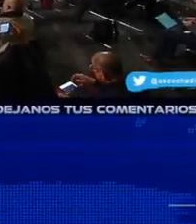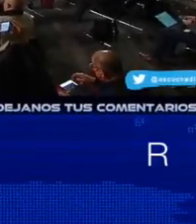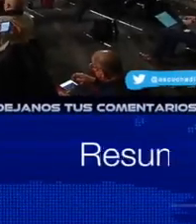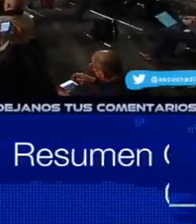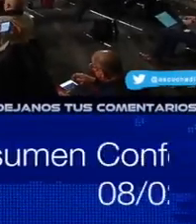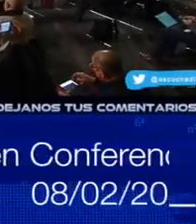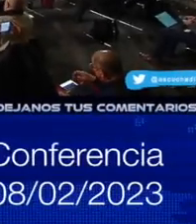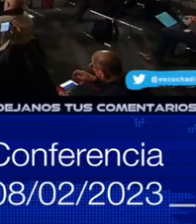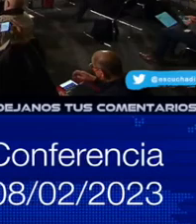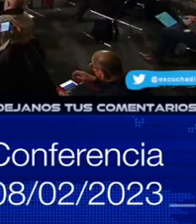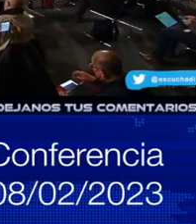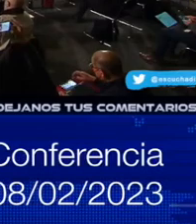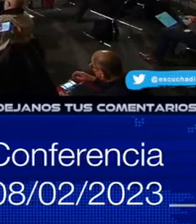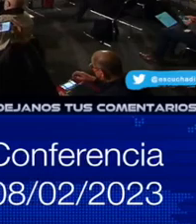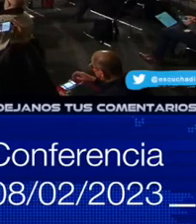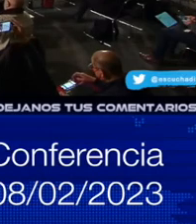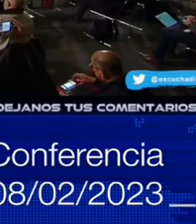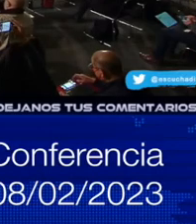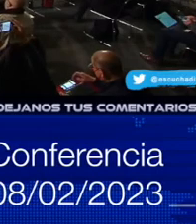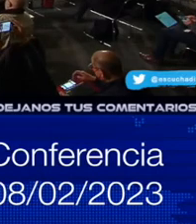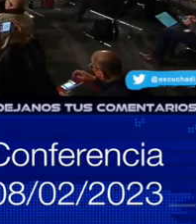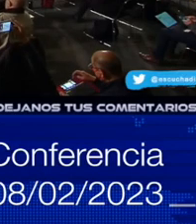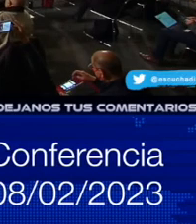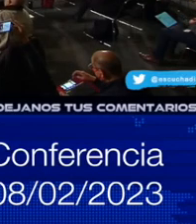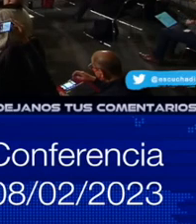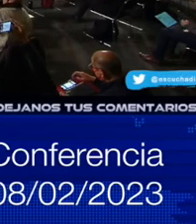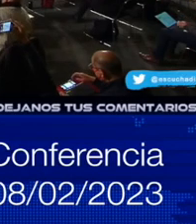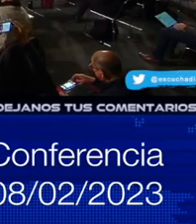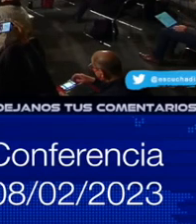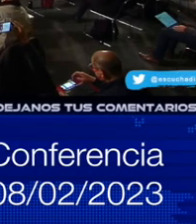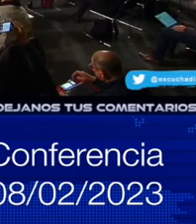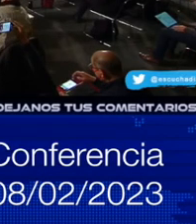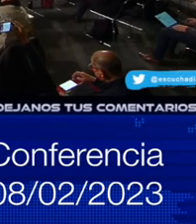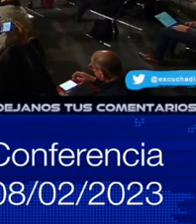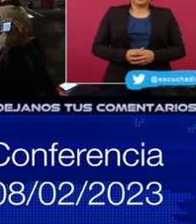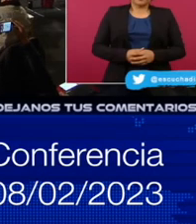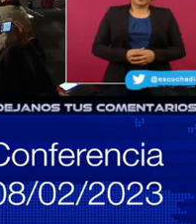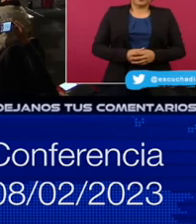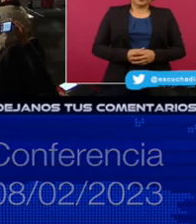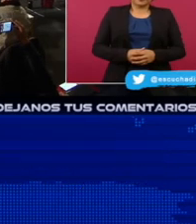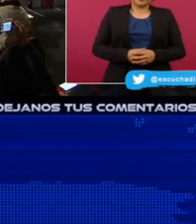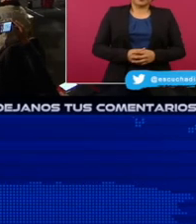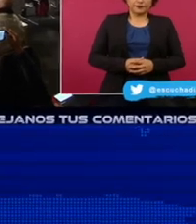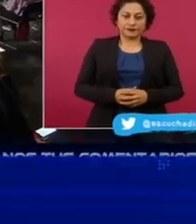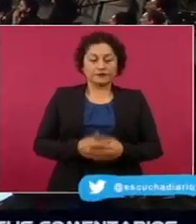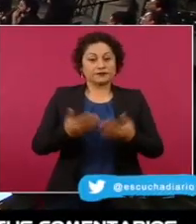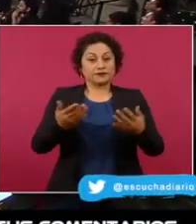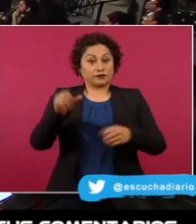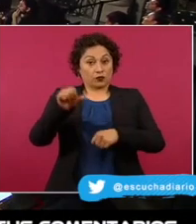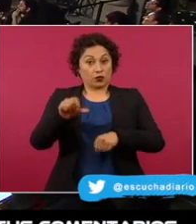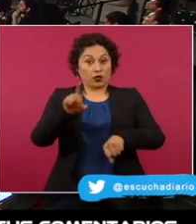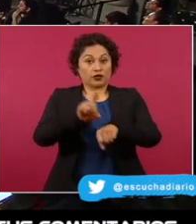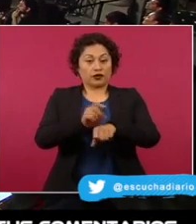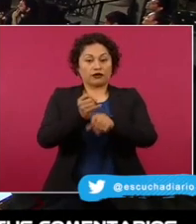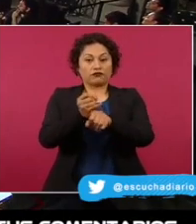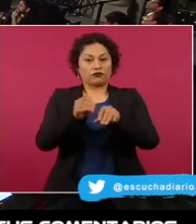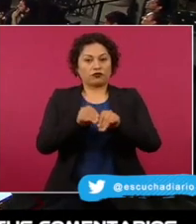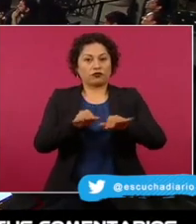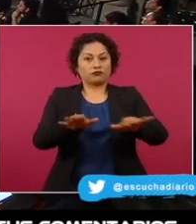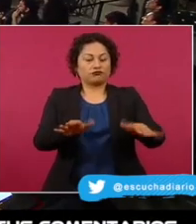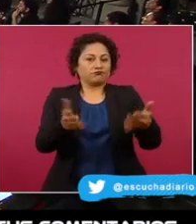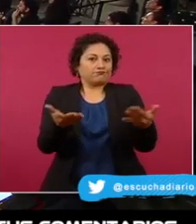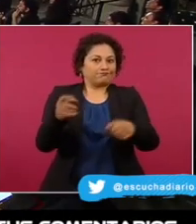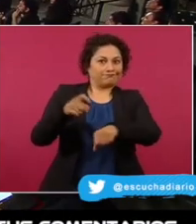Bueno, pues el vamos presidente a, anunció que como parte de las restauraciones de la cuarta sección del Bosque de Chapultepec, este año abrirá la nueva